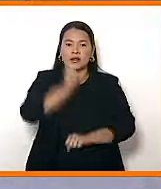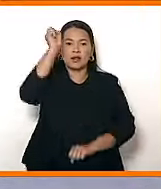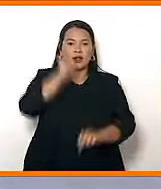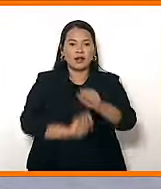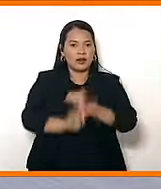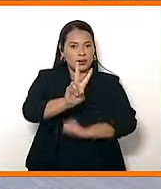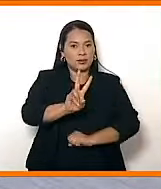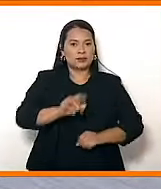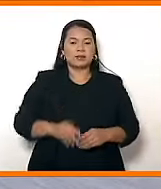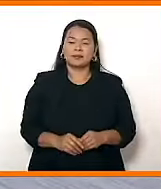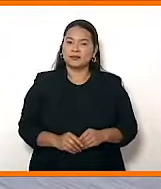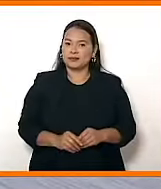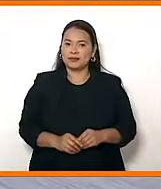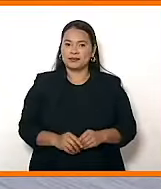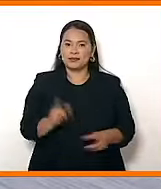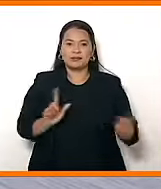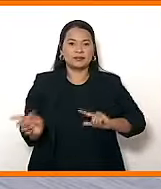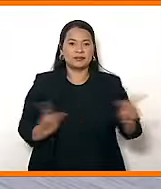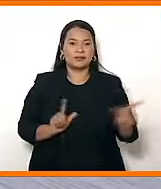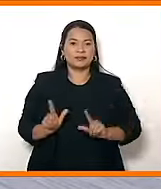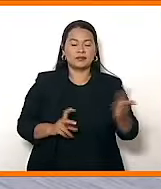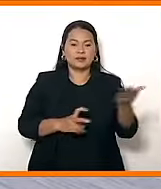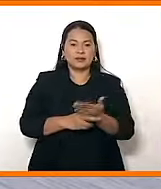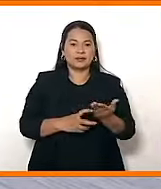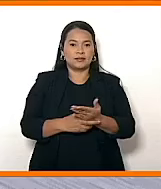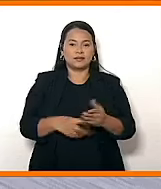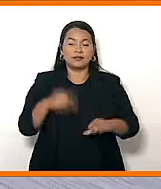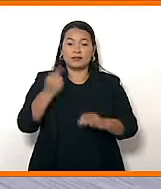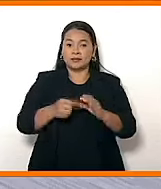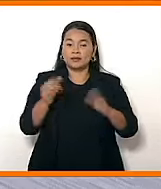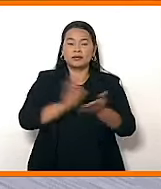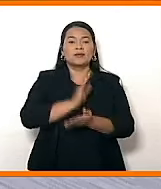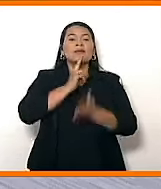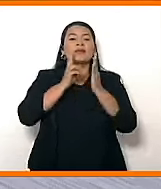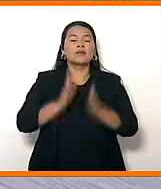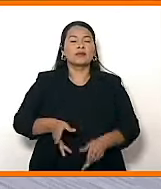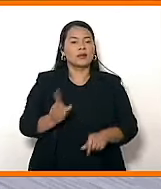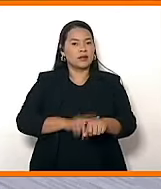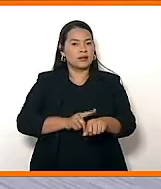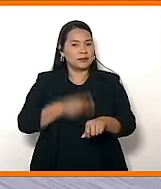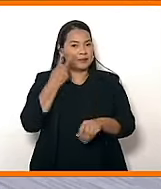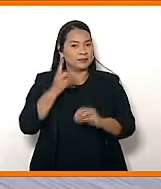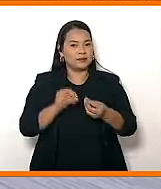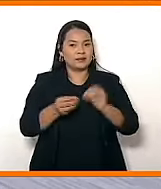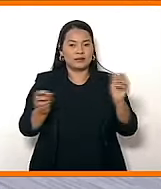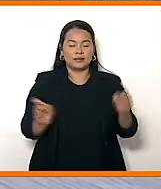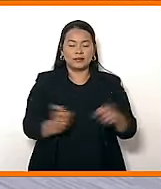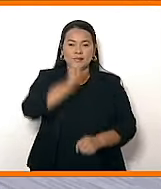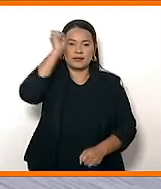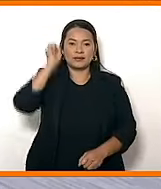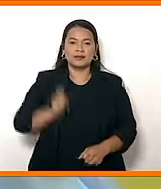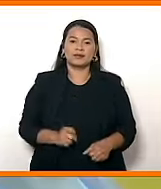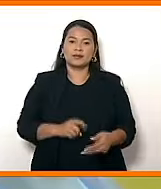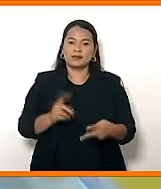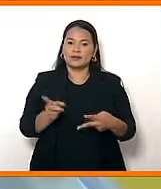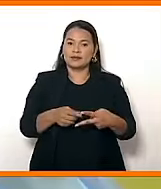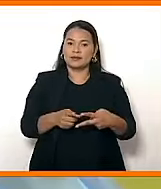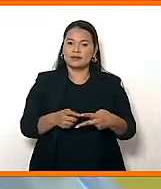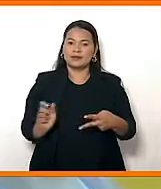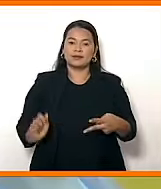afortunadas para premiados. Espero que estés listo con tu guía catracha en mano. Conoceremos el primer número ganador y su primer dígito seleccionado